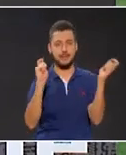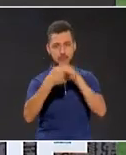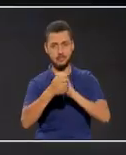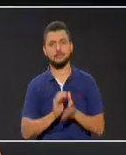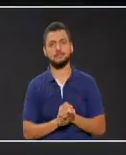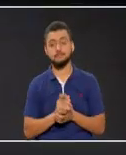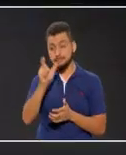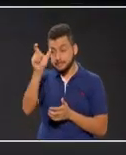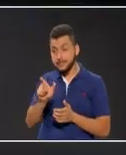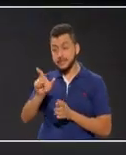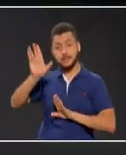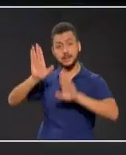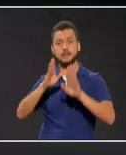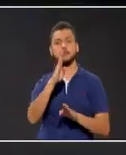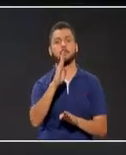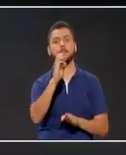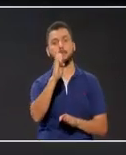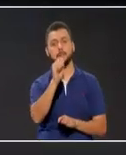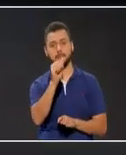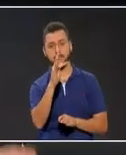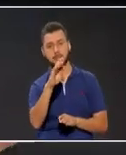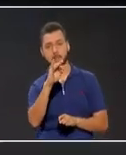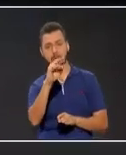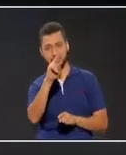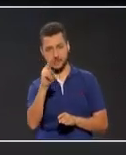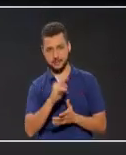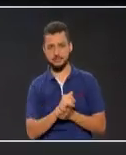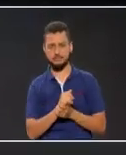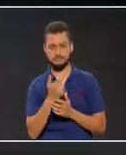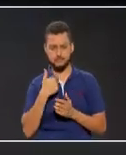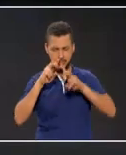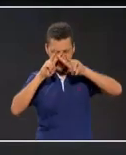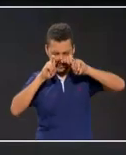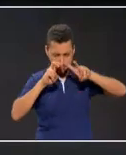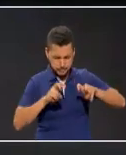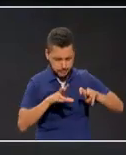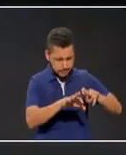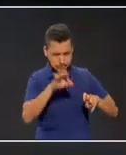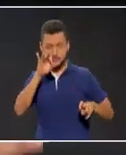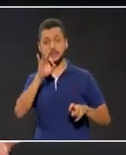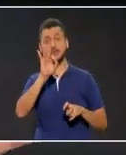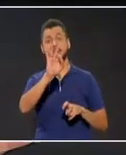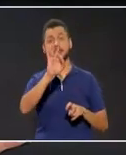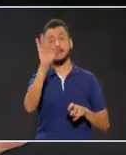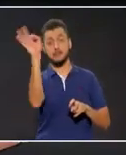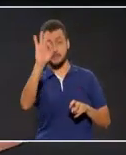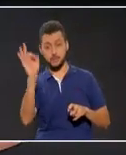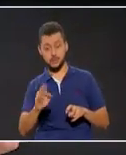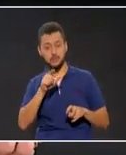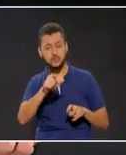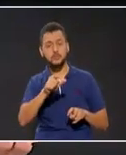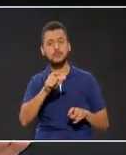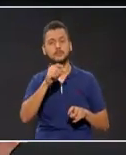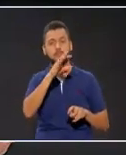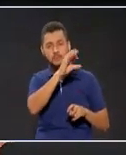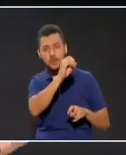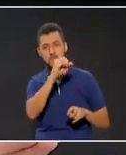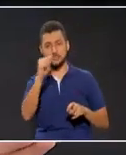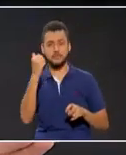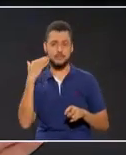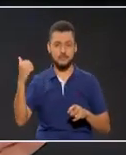Bueno, hay que resaltar que según estudios, solamente el 3% de la población de habitantes de calle se encuentra ahí